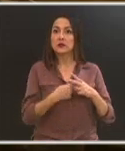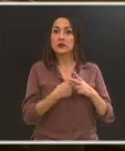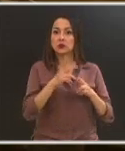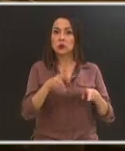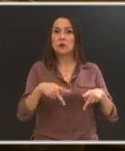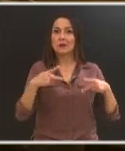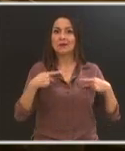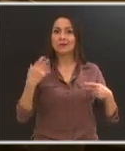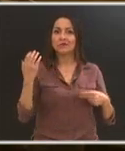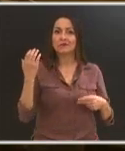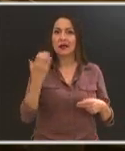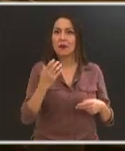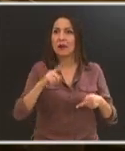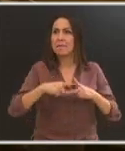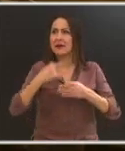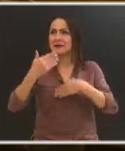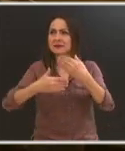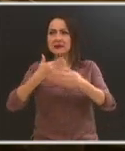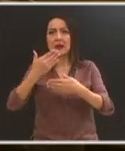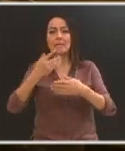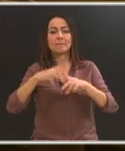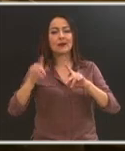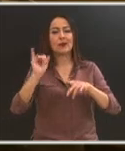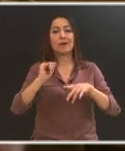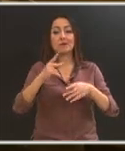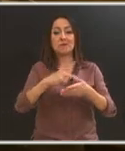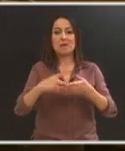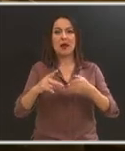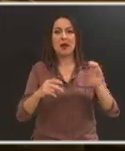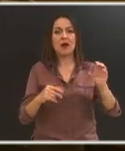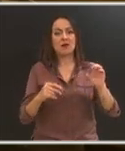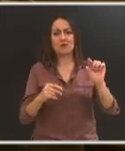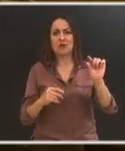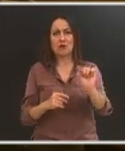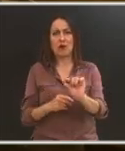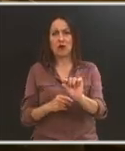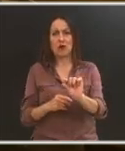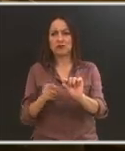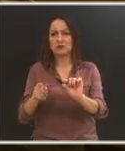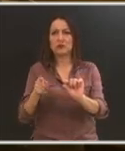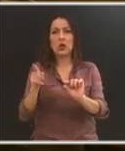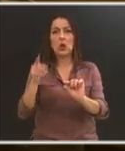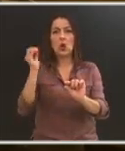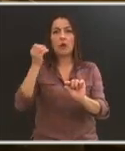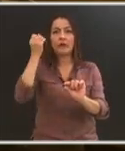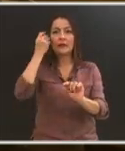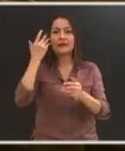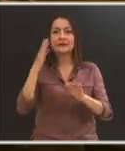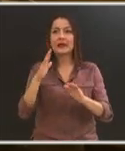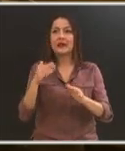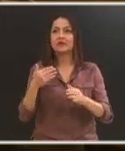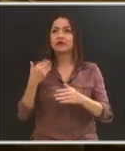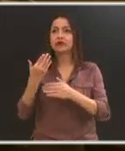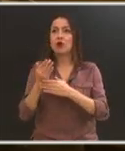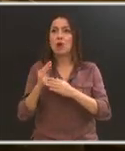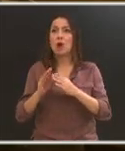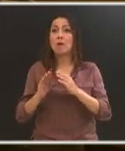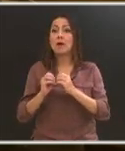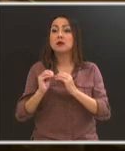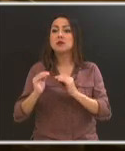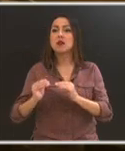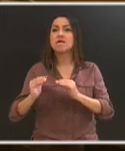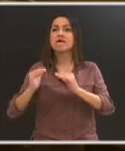vida criminal y que también al parecer les pagarían bastante poco. Ellos obviamente una vez que van como incrementando su